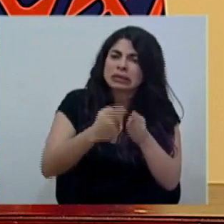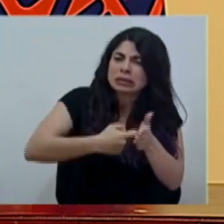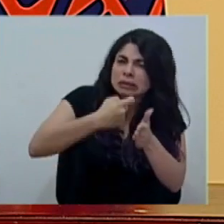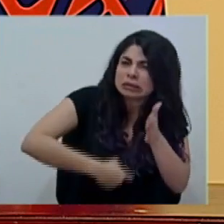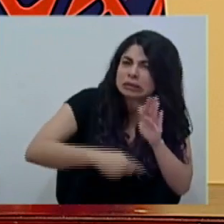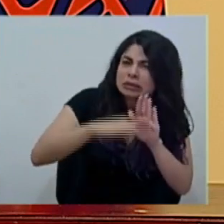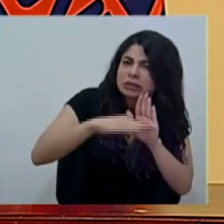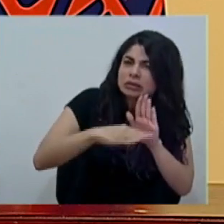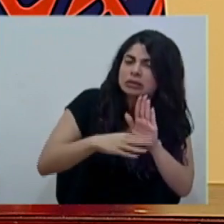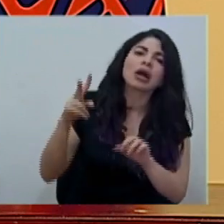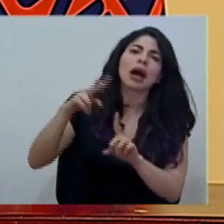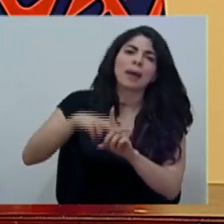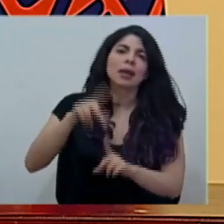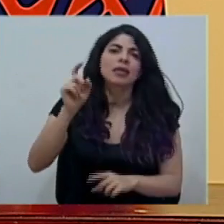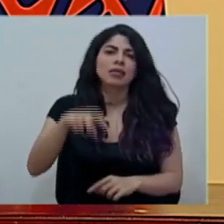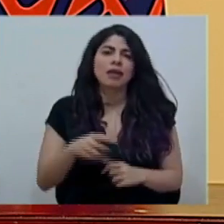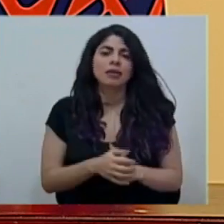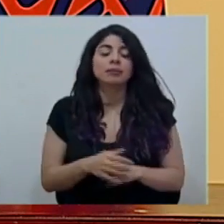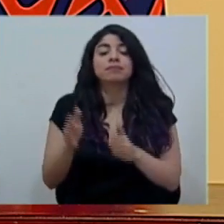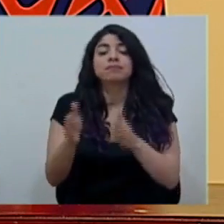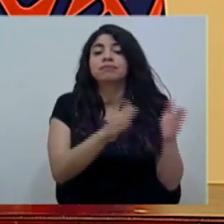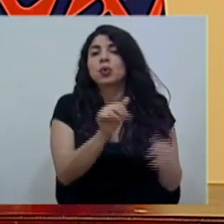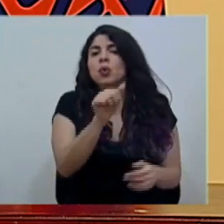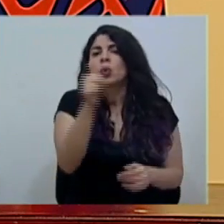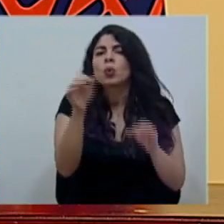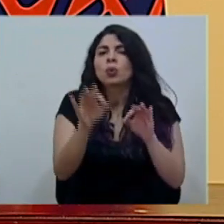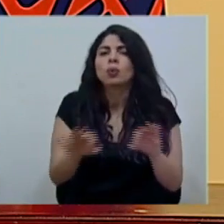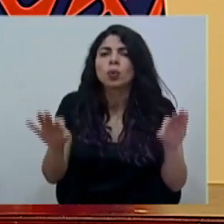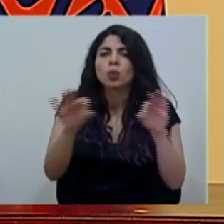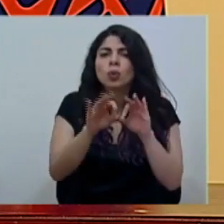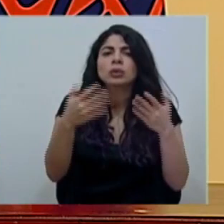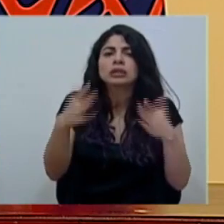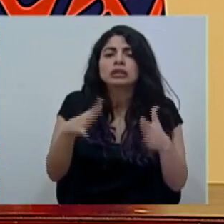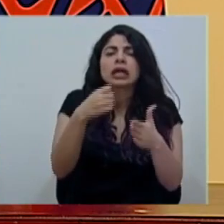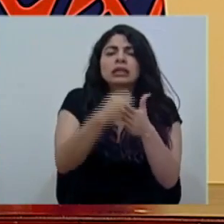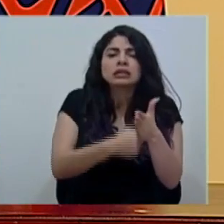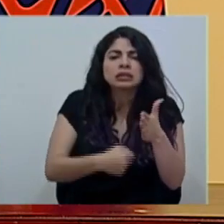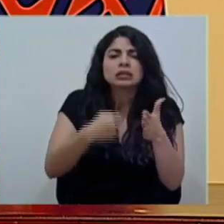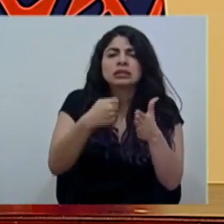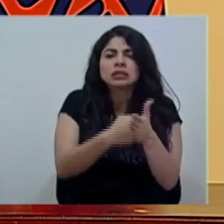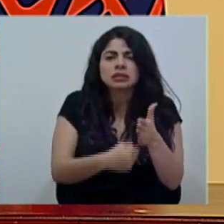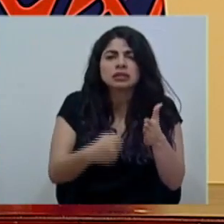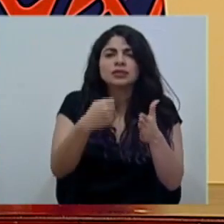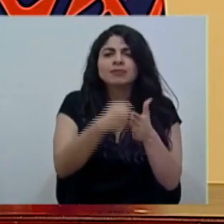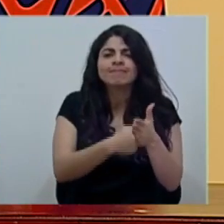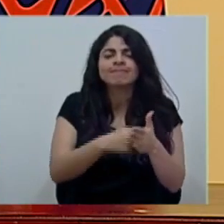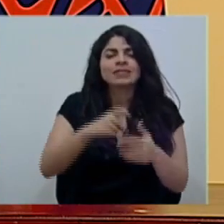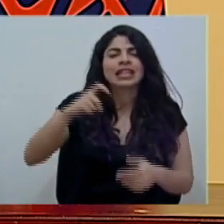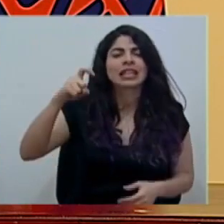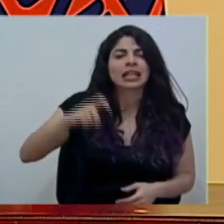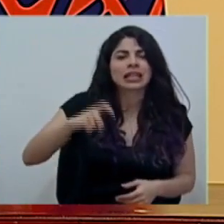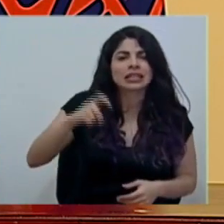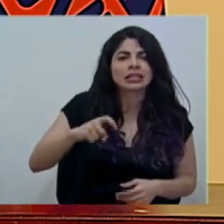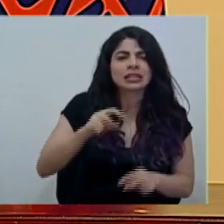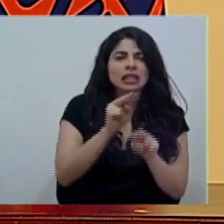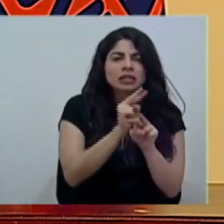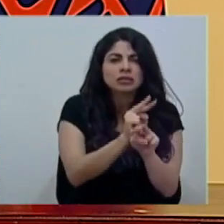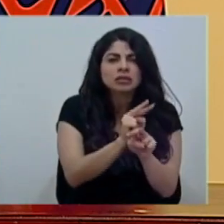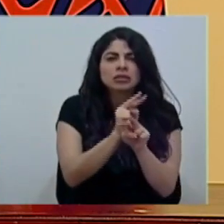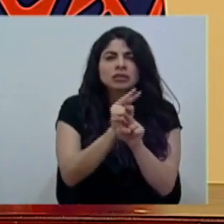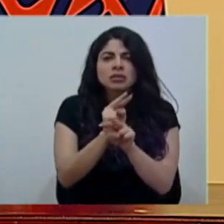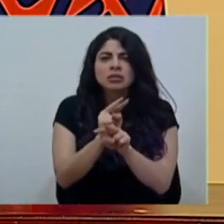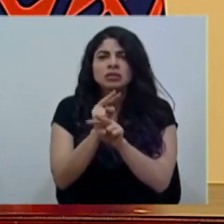más las medidas. Otro elemento fundamental es que hemos insistido constantemente en la necesidad de estar vigilantes,